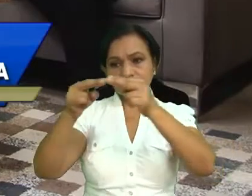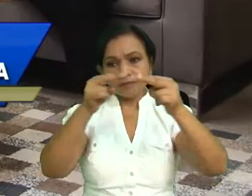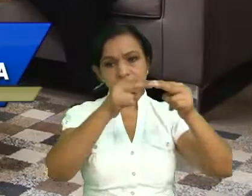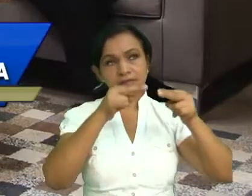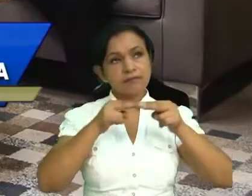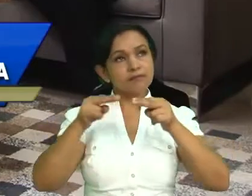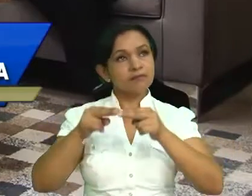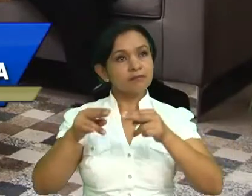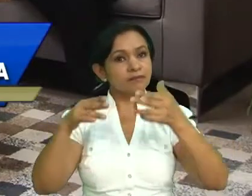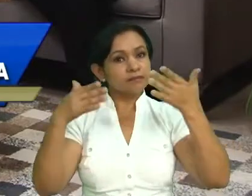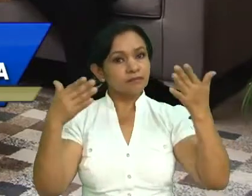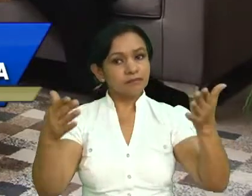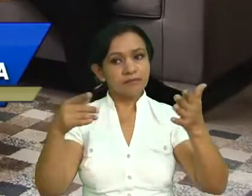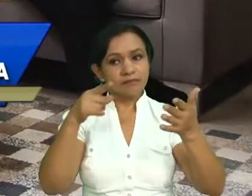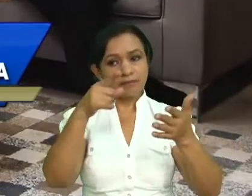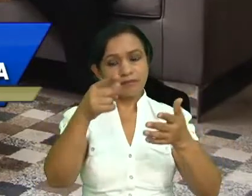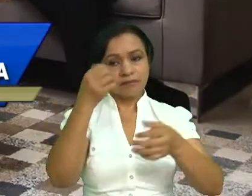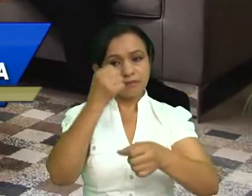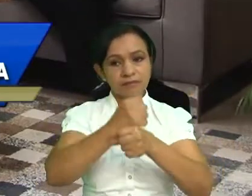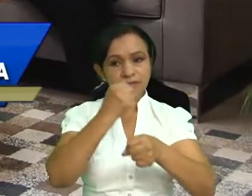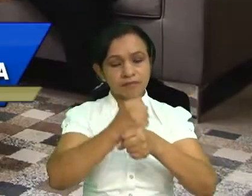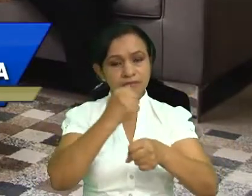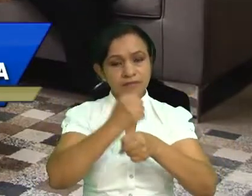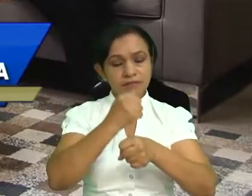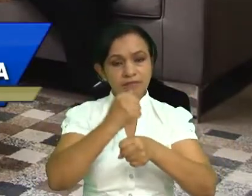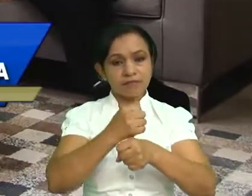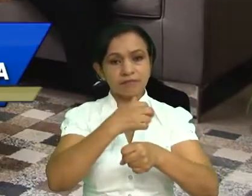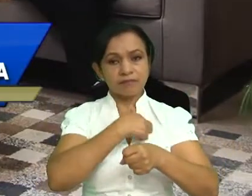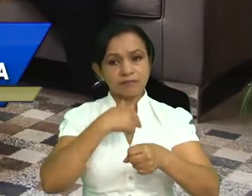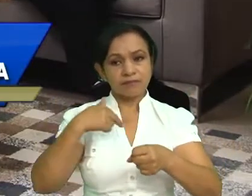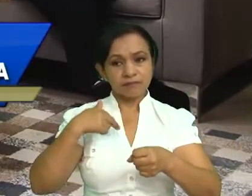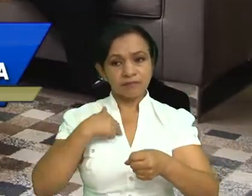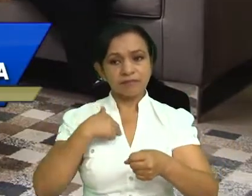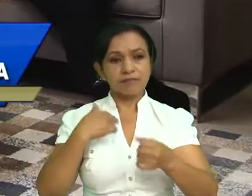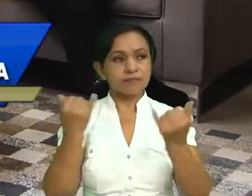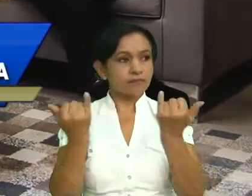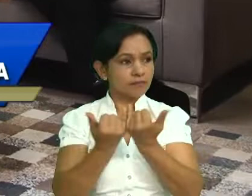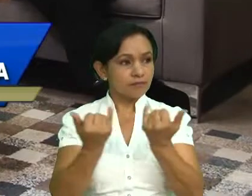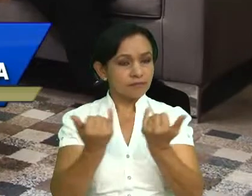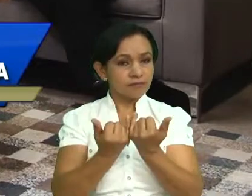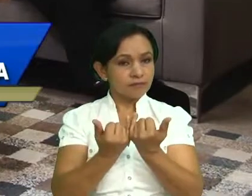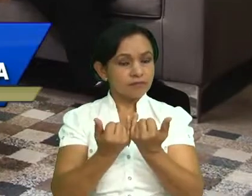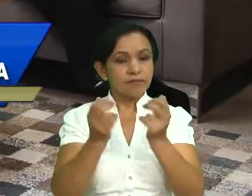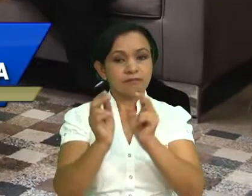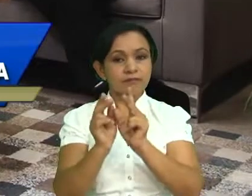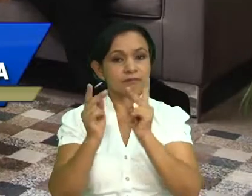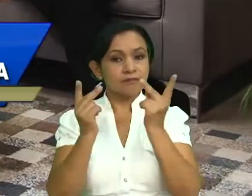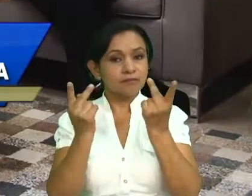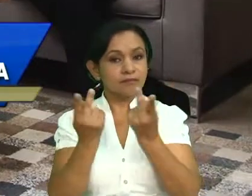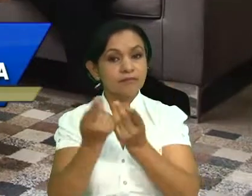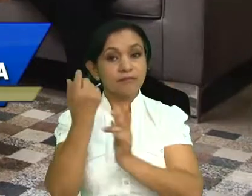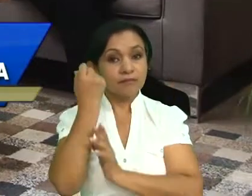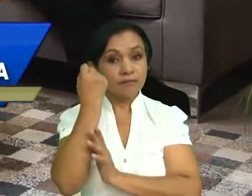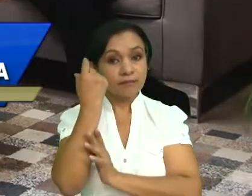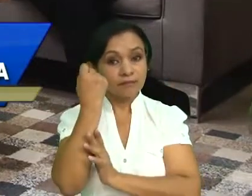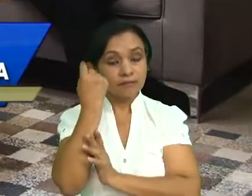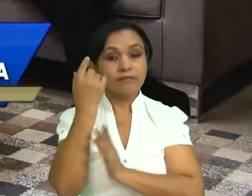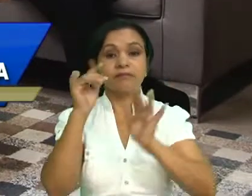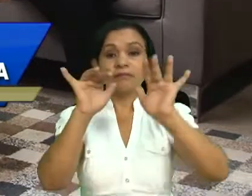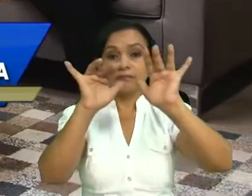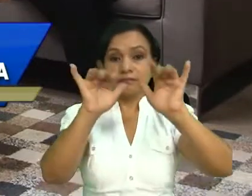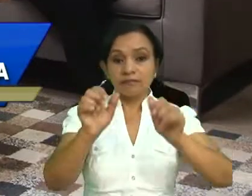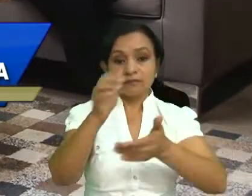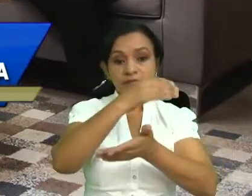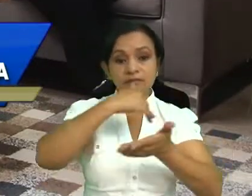a, y usted lo mencionaba, el trabajo preventivo que ya se viene realizando, pero también para que nuestra población entienda que ya están las unidades de